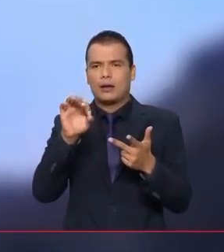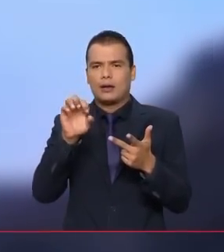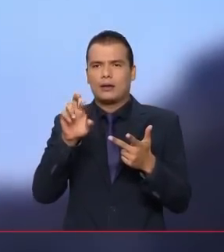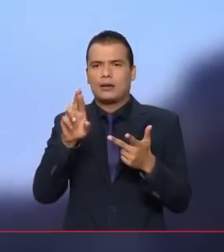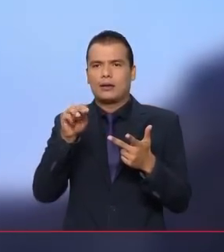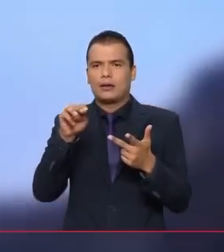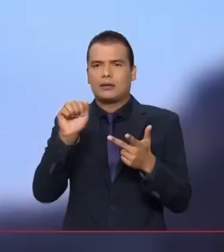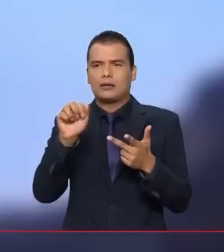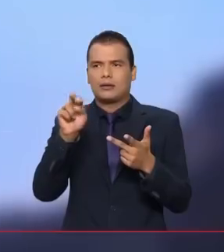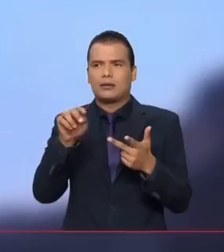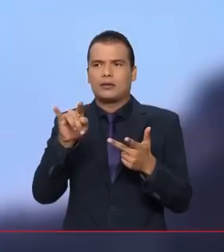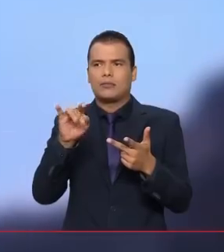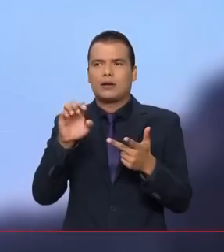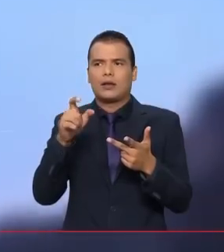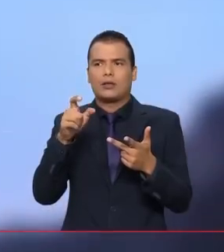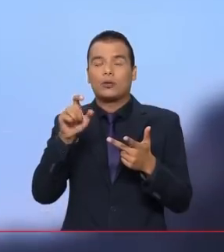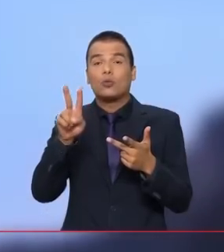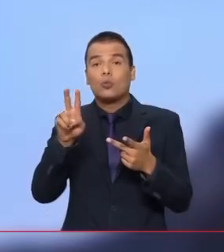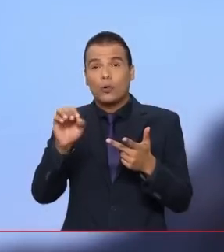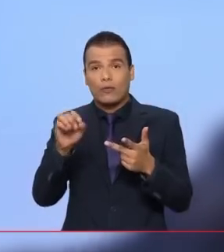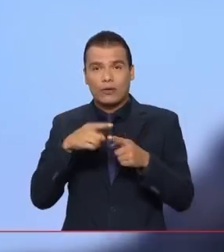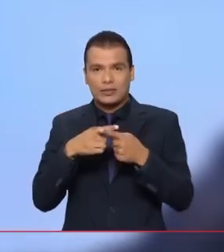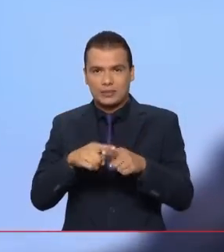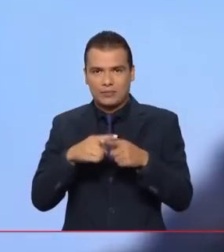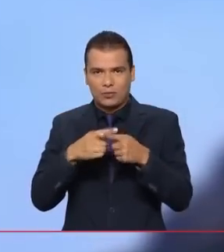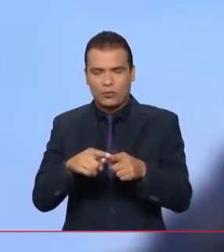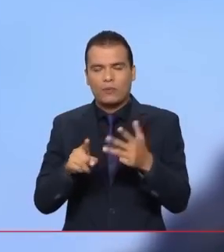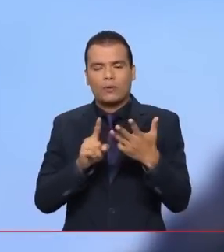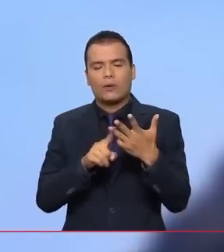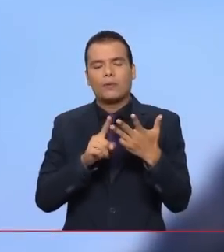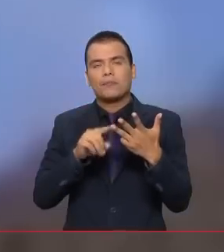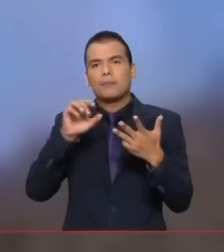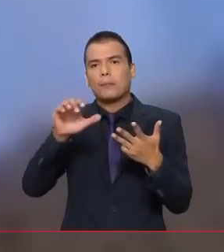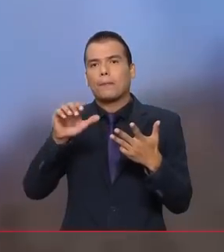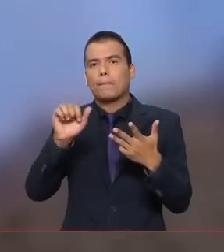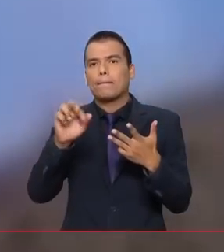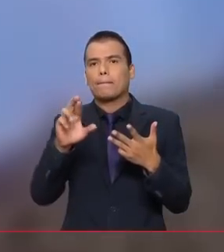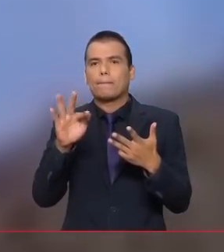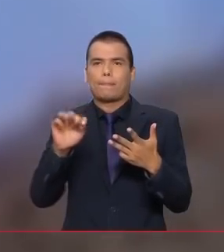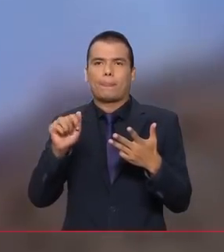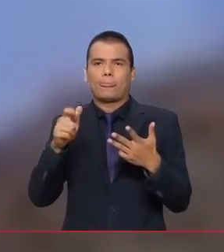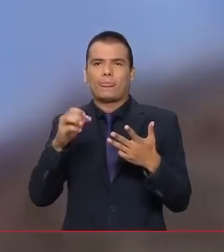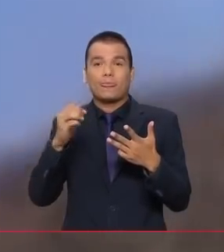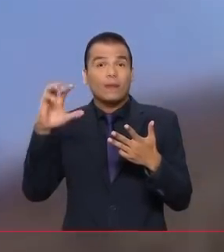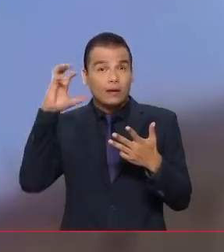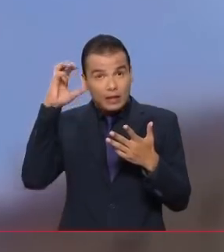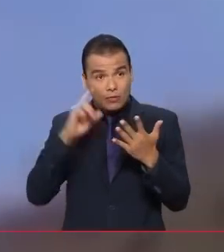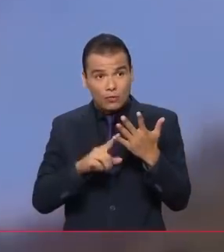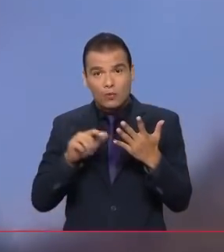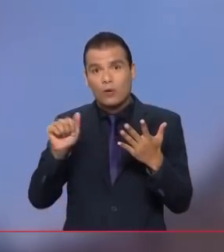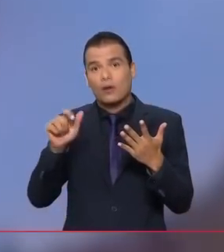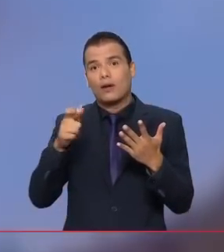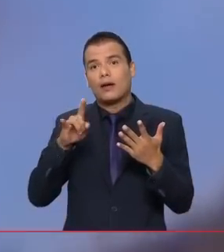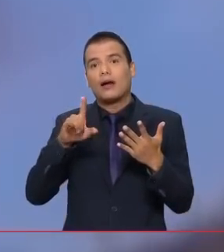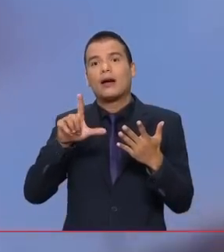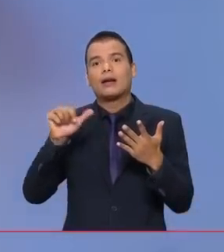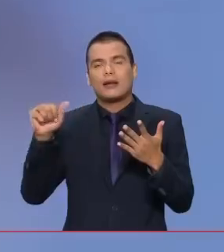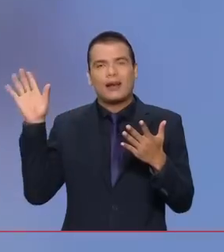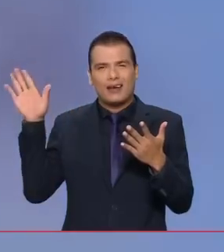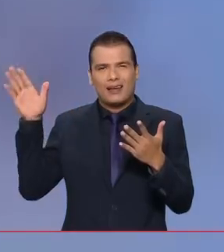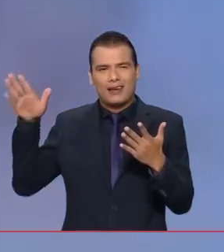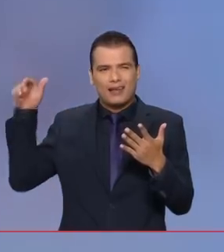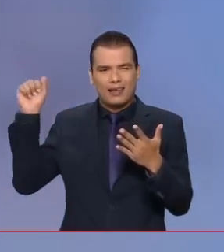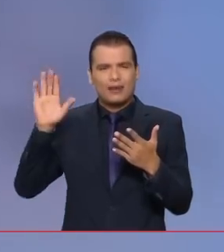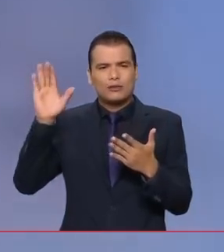actividad volcánica en el Nevado del Ruiz. Movimientos telúricos y caída de ceniza serían las afectaciones que las comunidades de estas